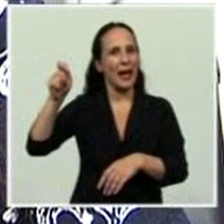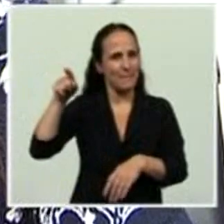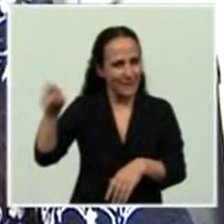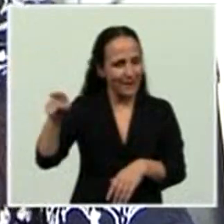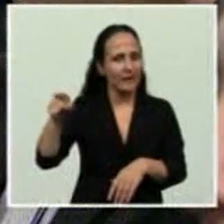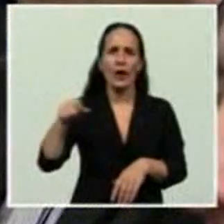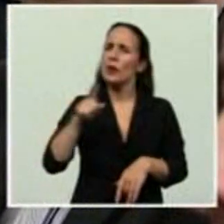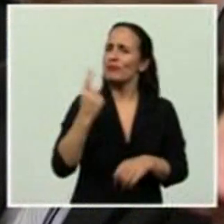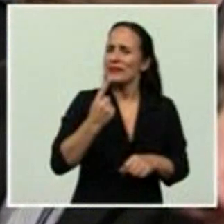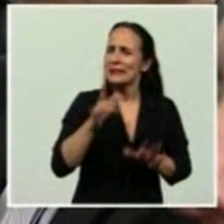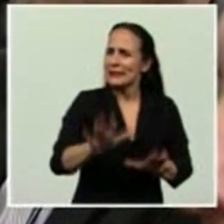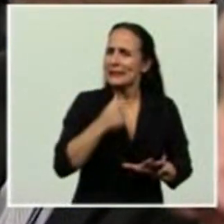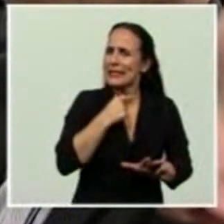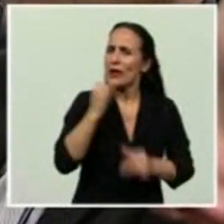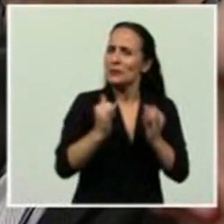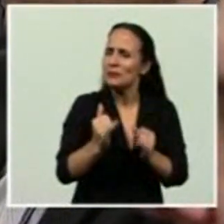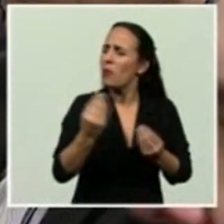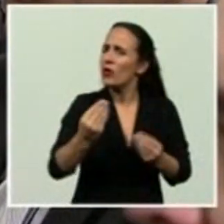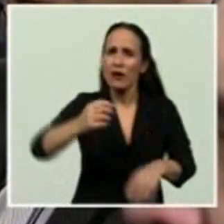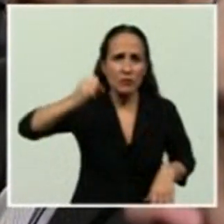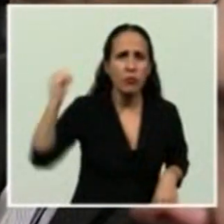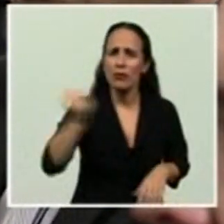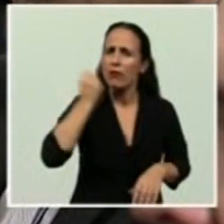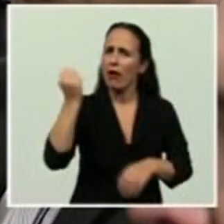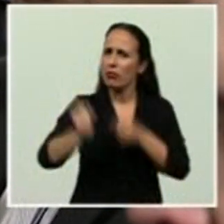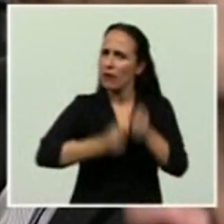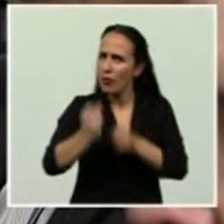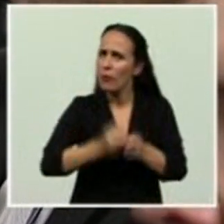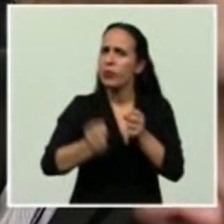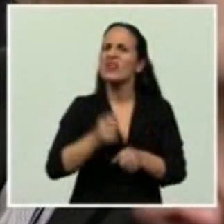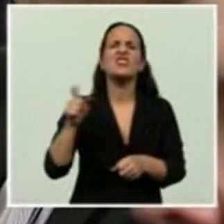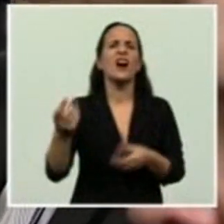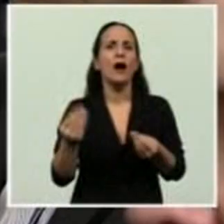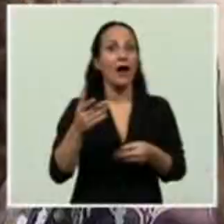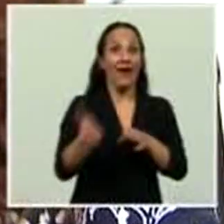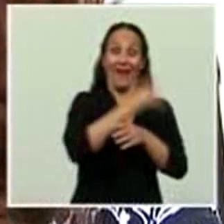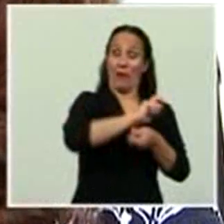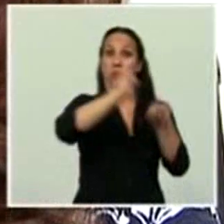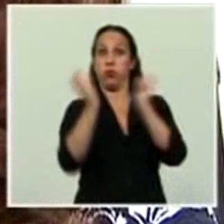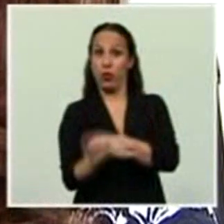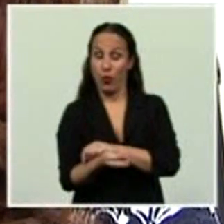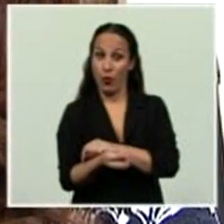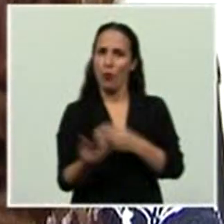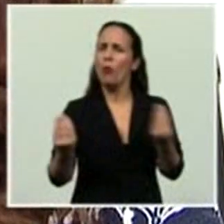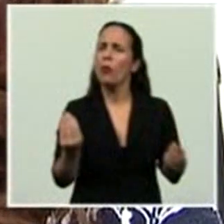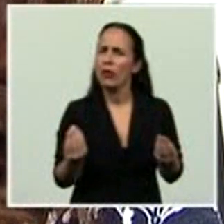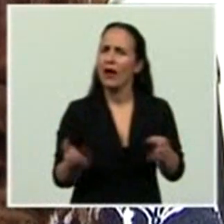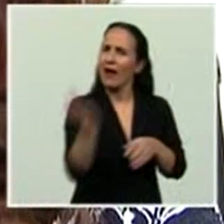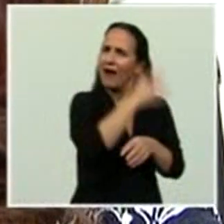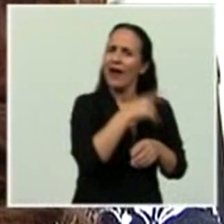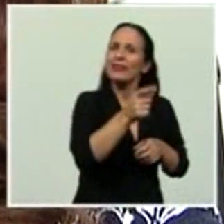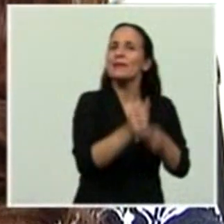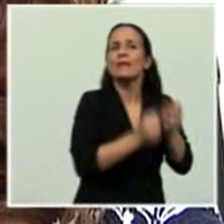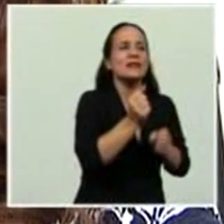detener un minuto Porque es una importante empresa que se reconvirtió esta empresa era una empresa